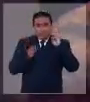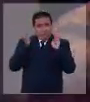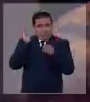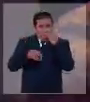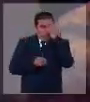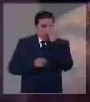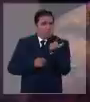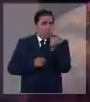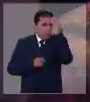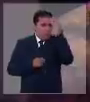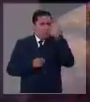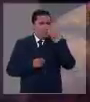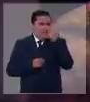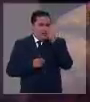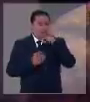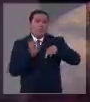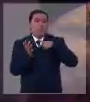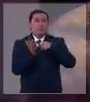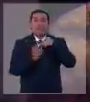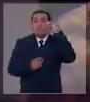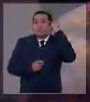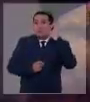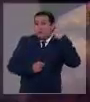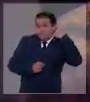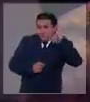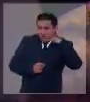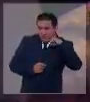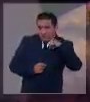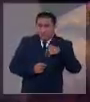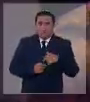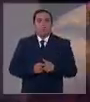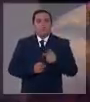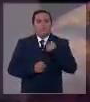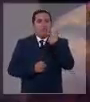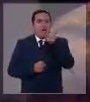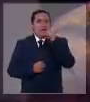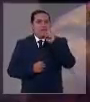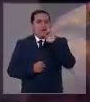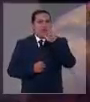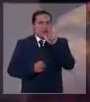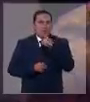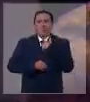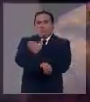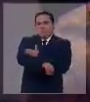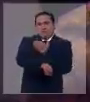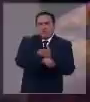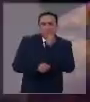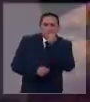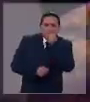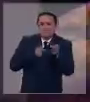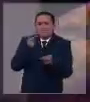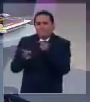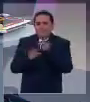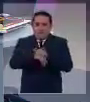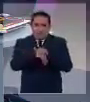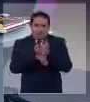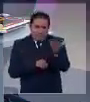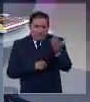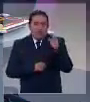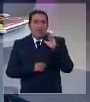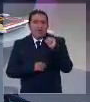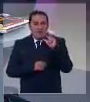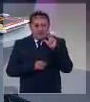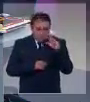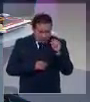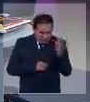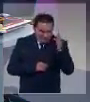en Yucatán. Yo soy Gabriela Barkentin y me acompañan en esta conducción mis queridos amigos Carlos Puch. Carlos, ¿cómo estás? Buenas noches. Muy contento